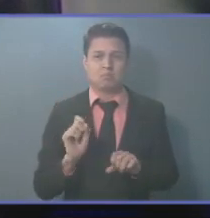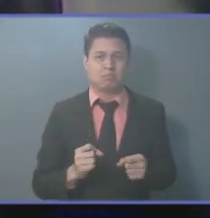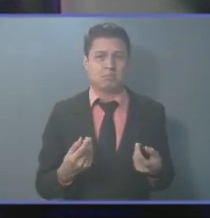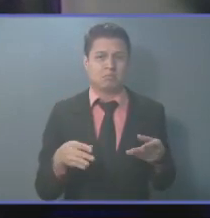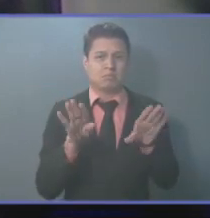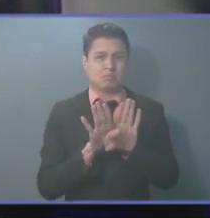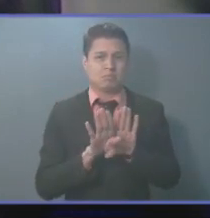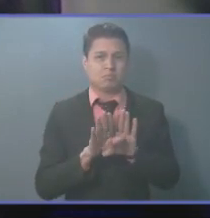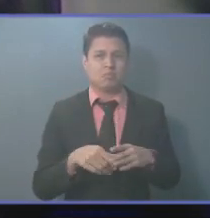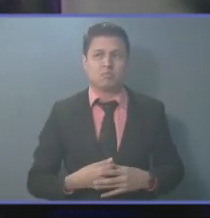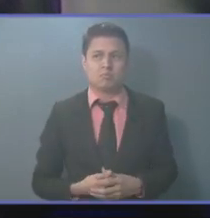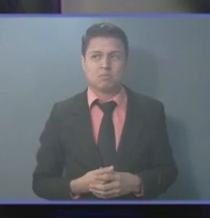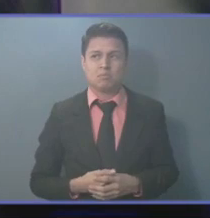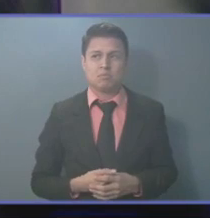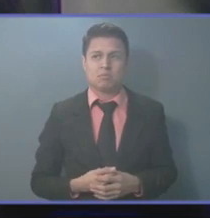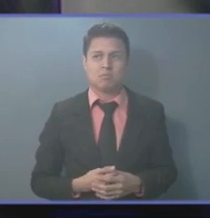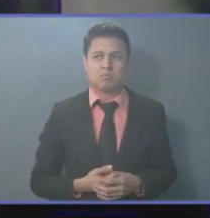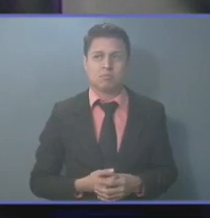podía recibir.